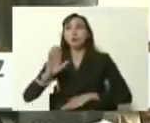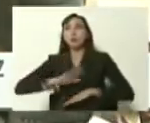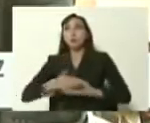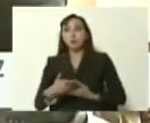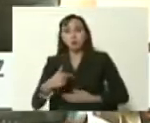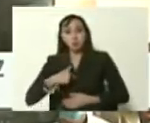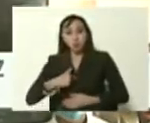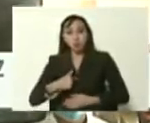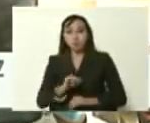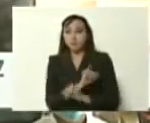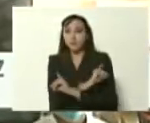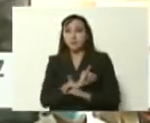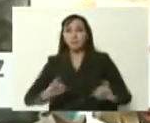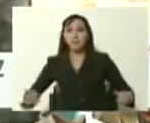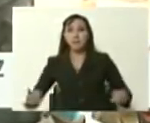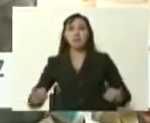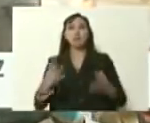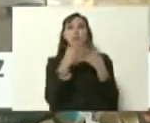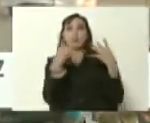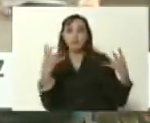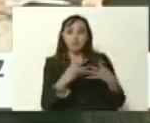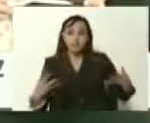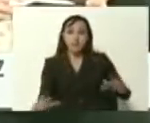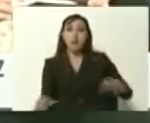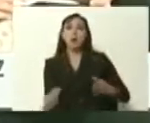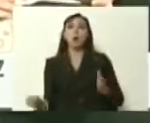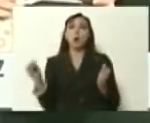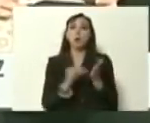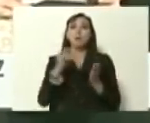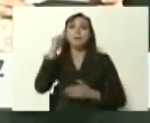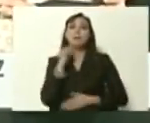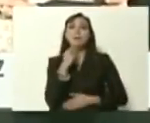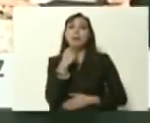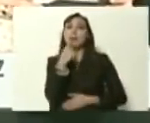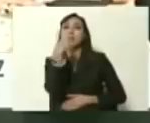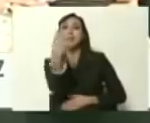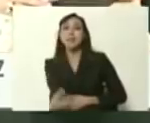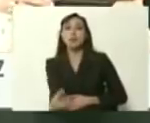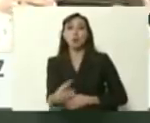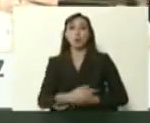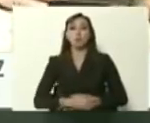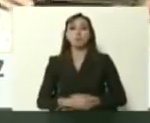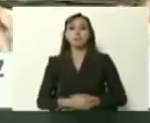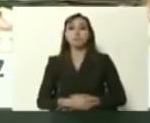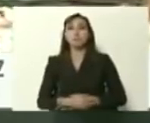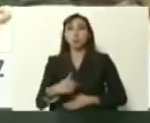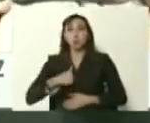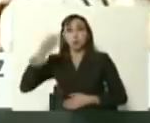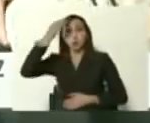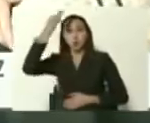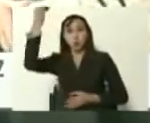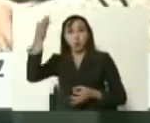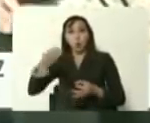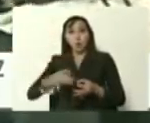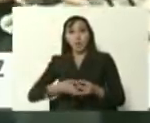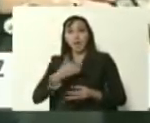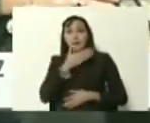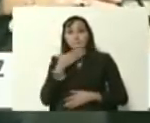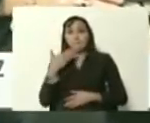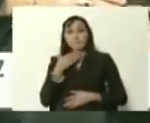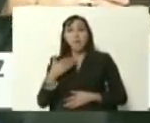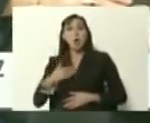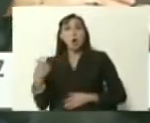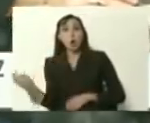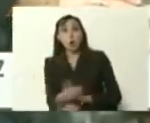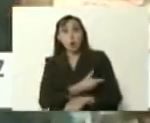me despido citando nuevamente al libertador cuando dijo: yo creo que el mejor gobierno